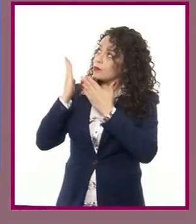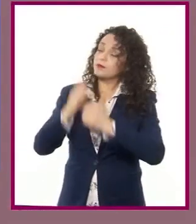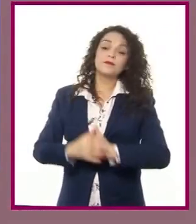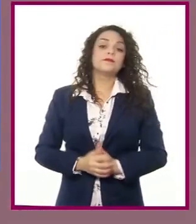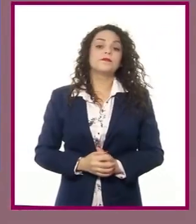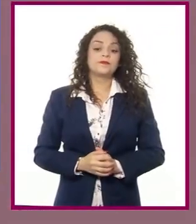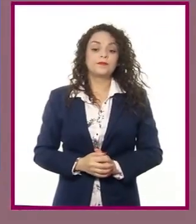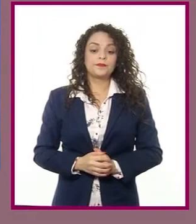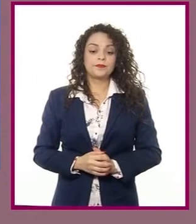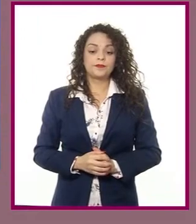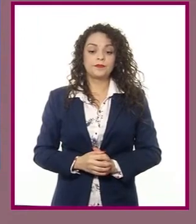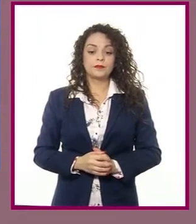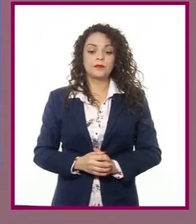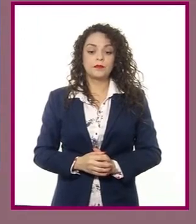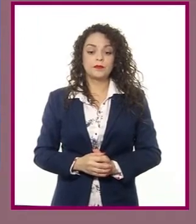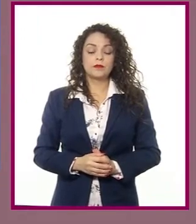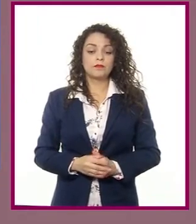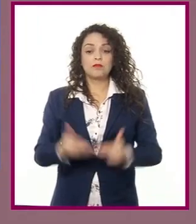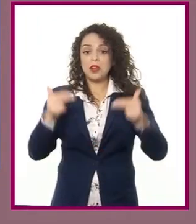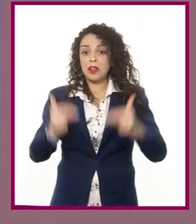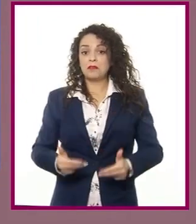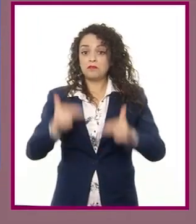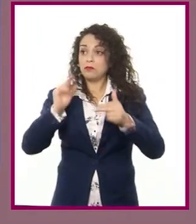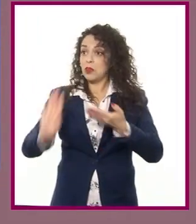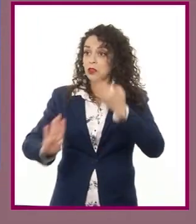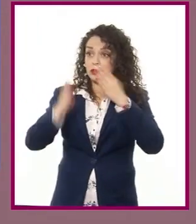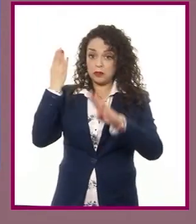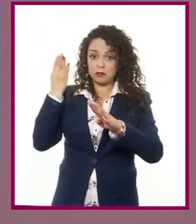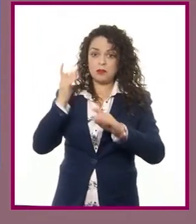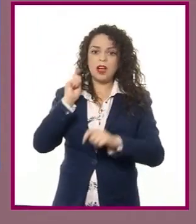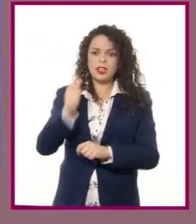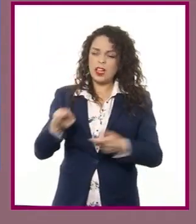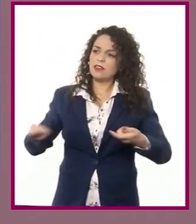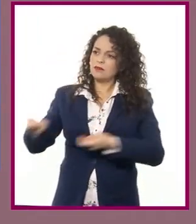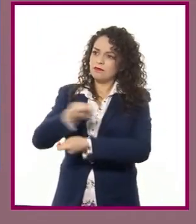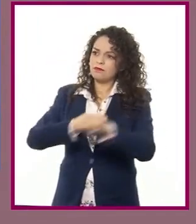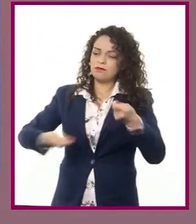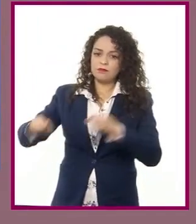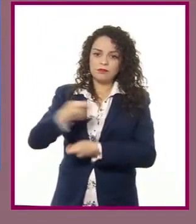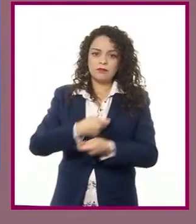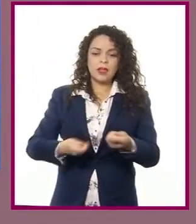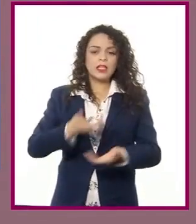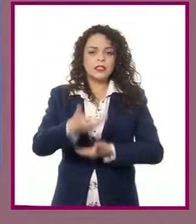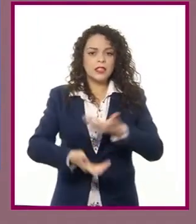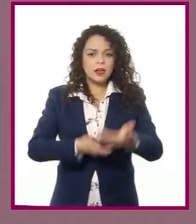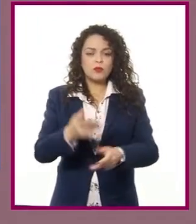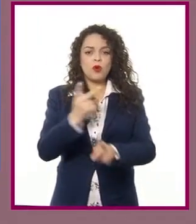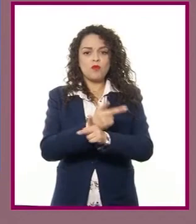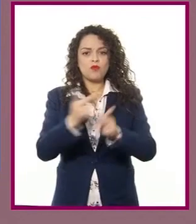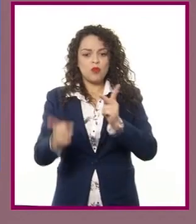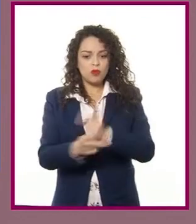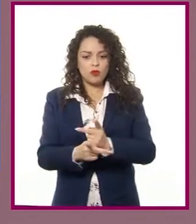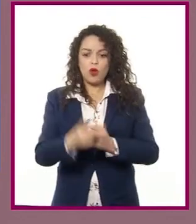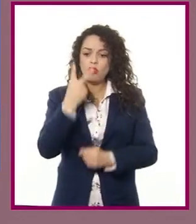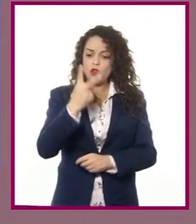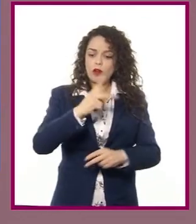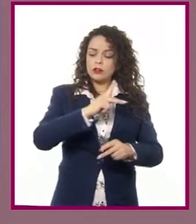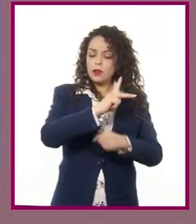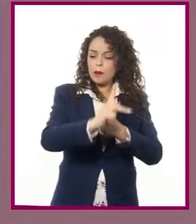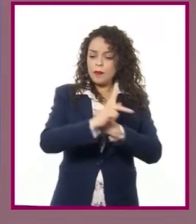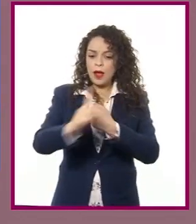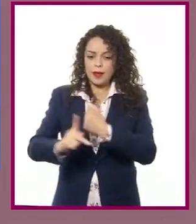El comercio internacional o mundial es el intercambio de bienes, productos y servicios entre dos países o regiones